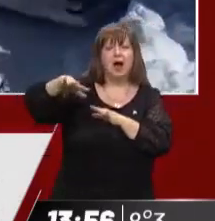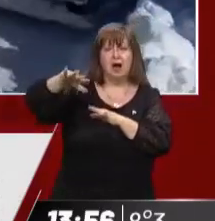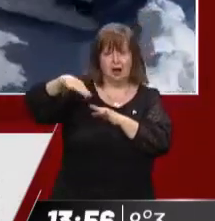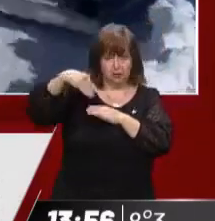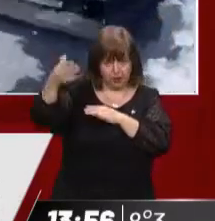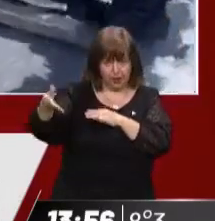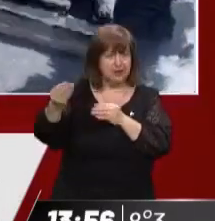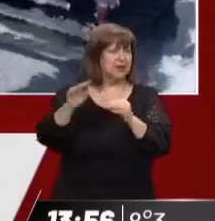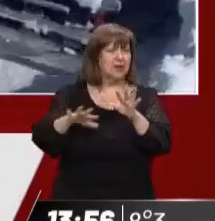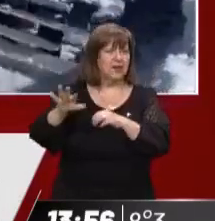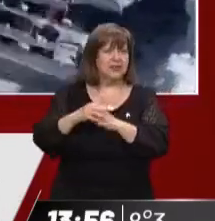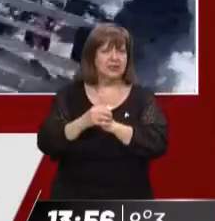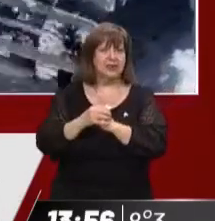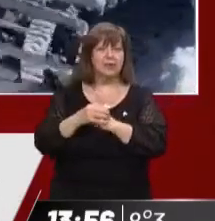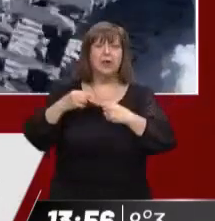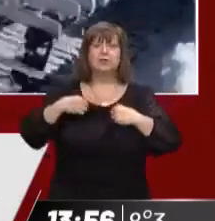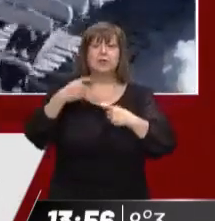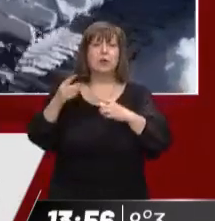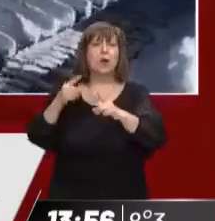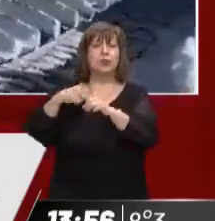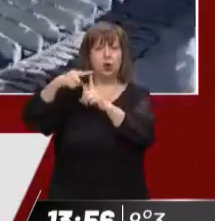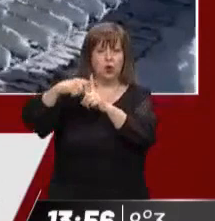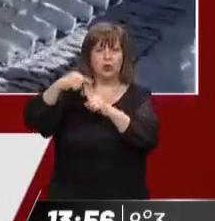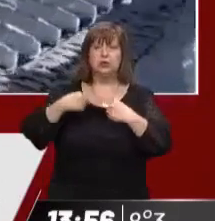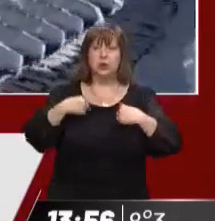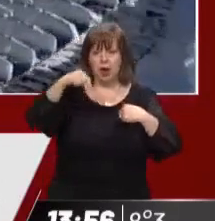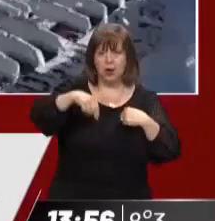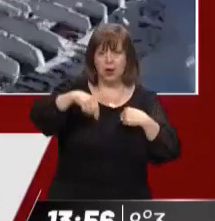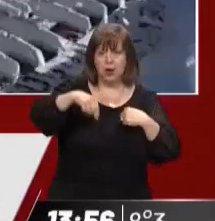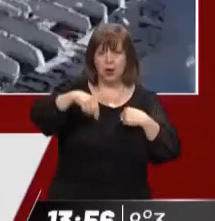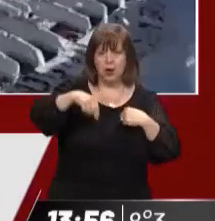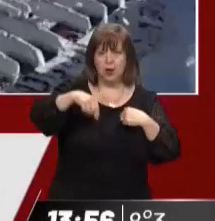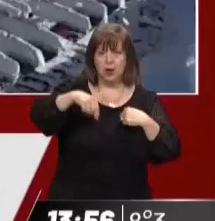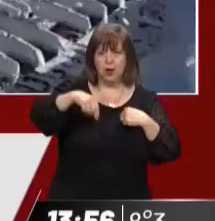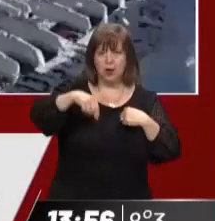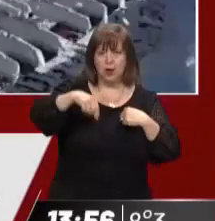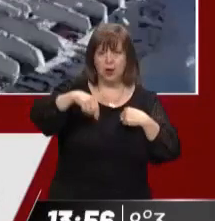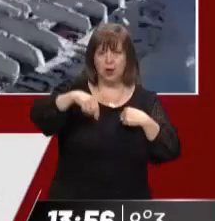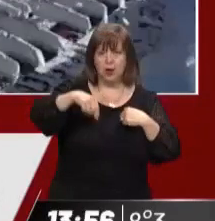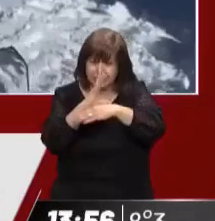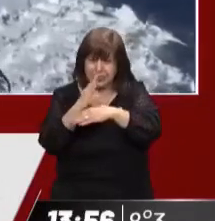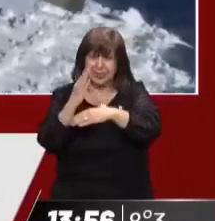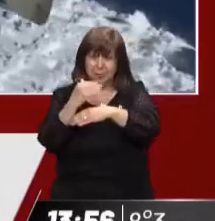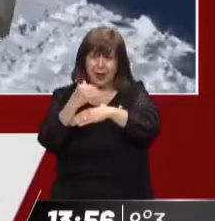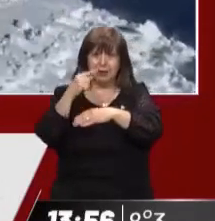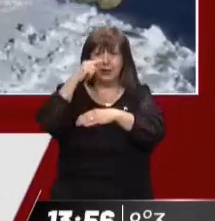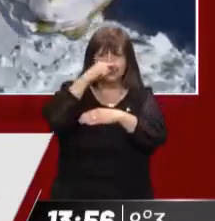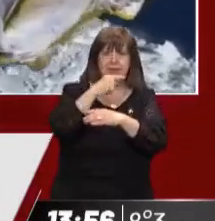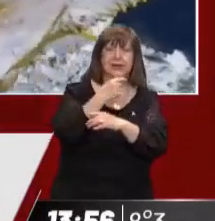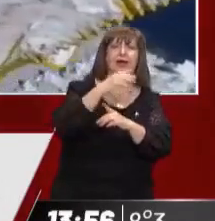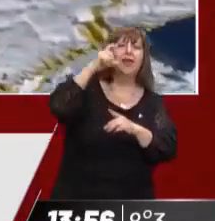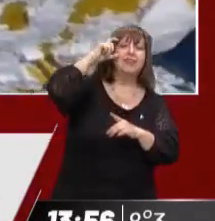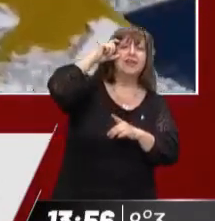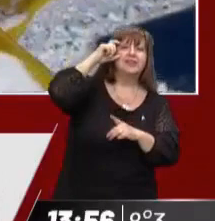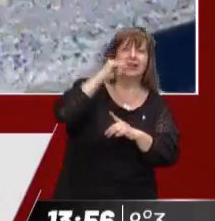Ahora al mediodía estamos en positivo 2 grados, amanecimos con 10 negativo. Claro, 10 grados bajo cero. Bueno, y el